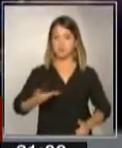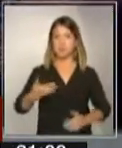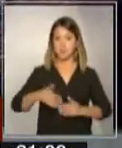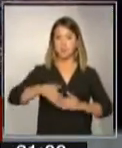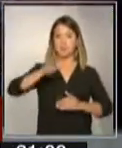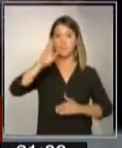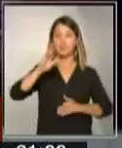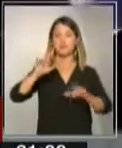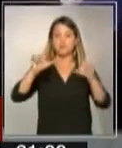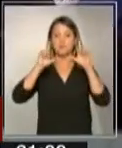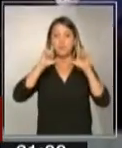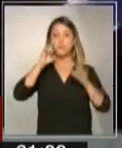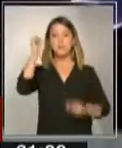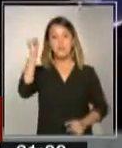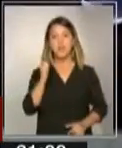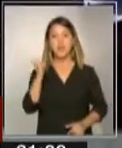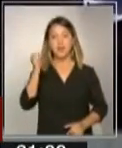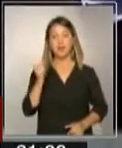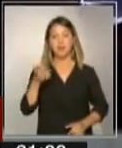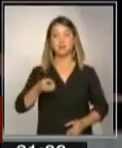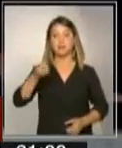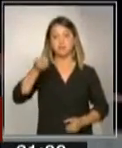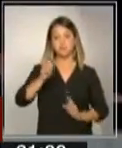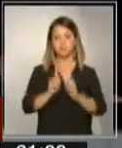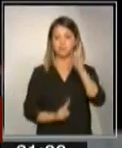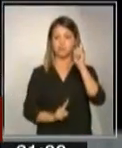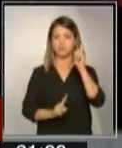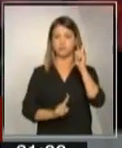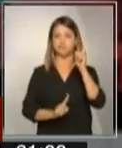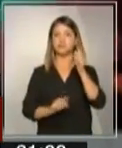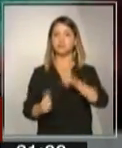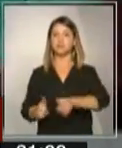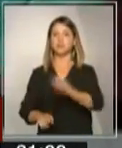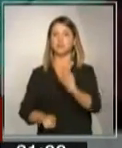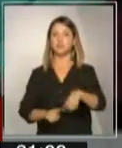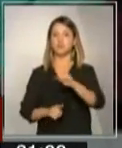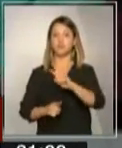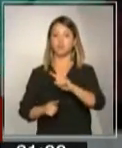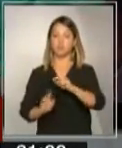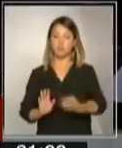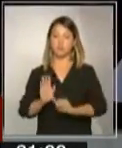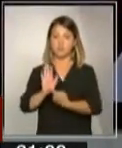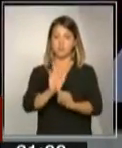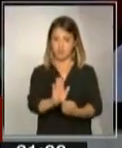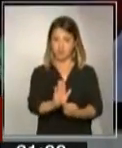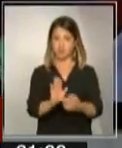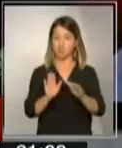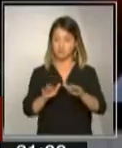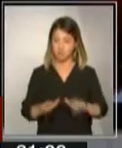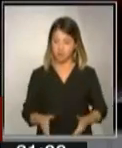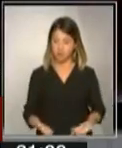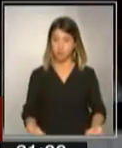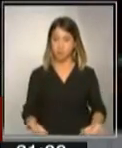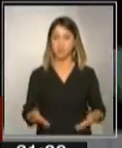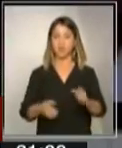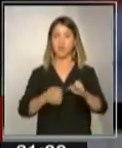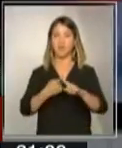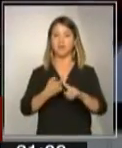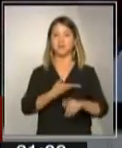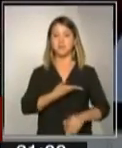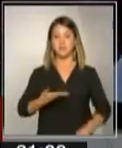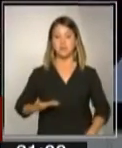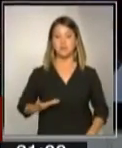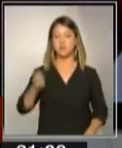la figura de Sebastián Piñera corre con una enorme ventaja sobre el resto de los nombres, y es precisamente en el ex presidente